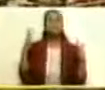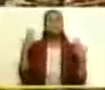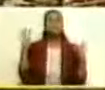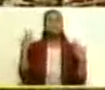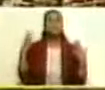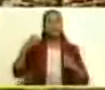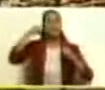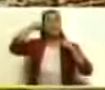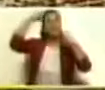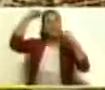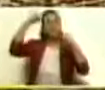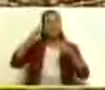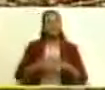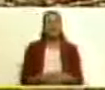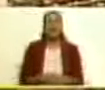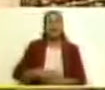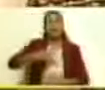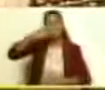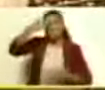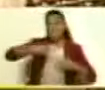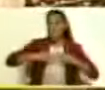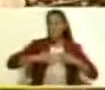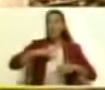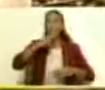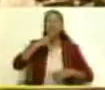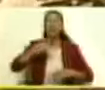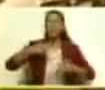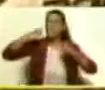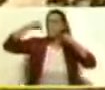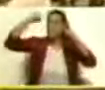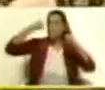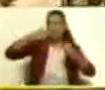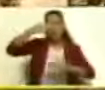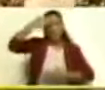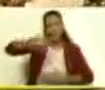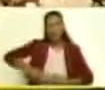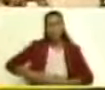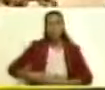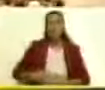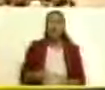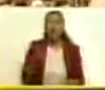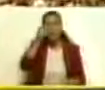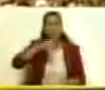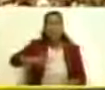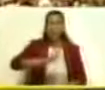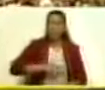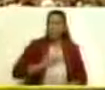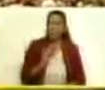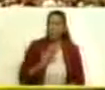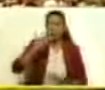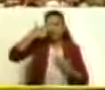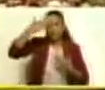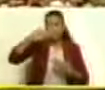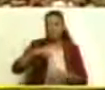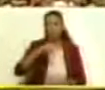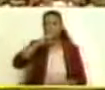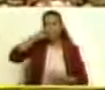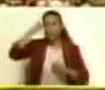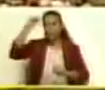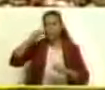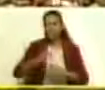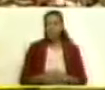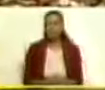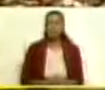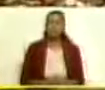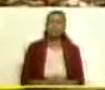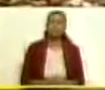¡Que viva! Milicia Bolivariana, donde el pueblo puede y el pueblo quiere, mi comandante en jefe.